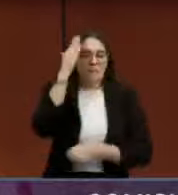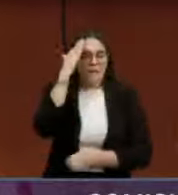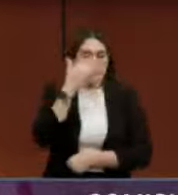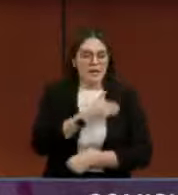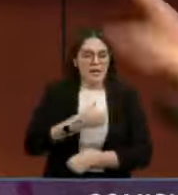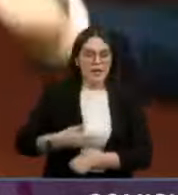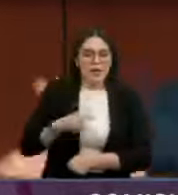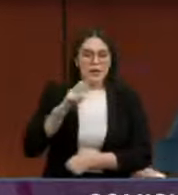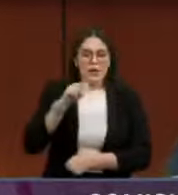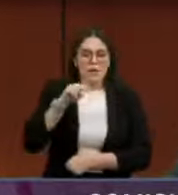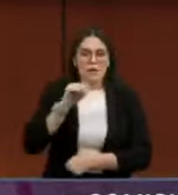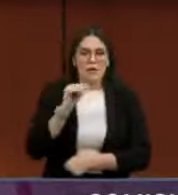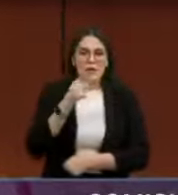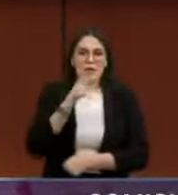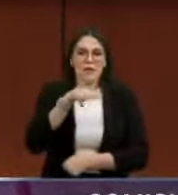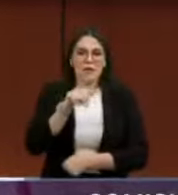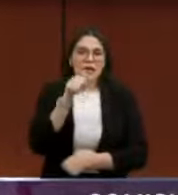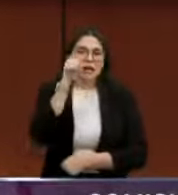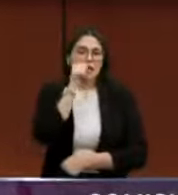dan pura piña,